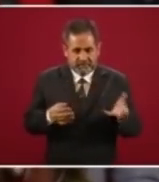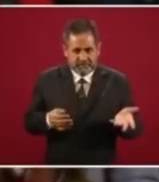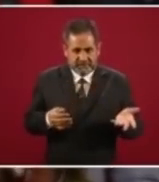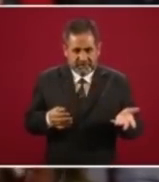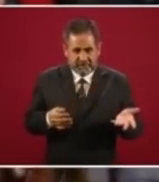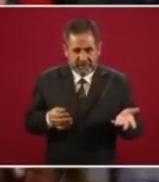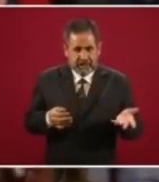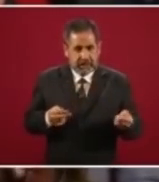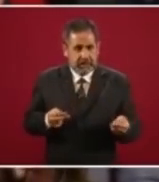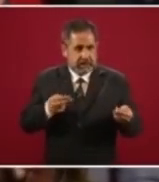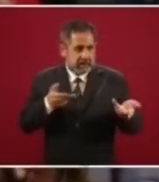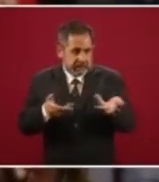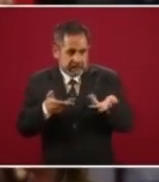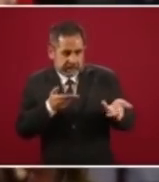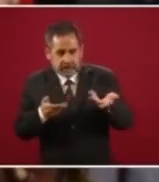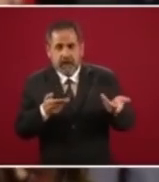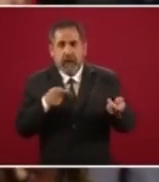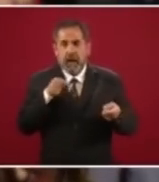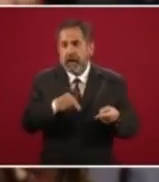de negociación,